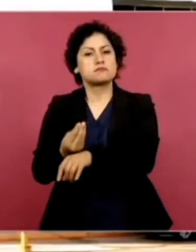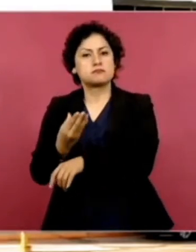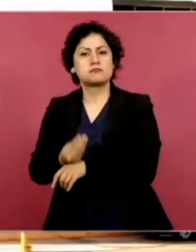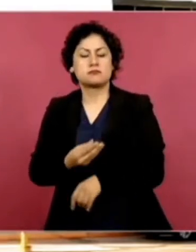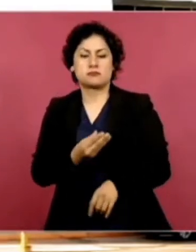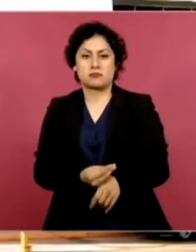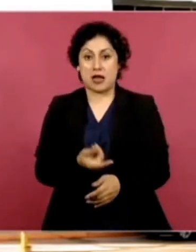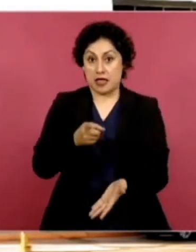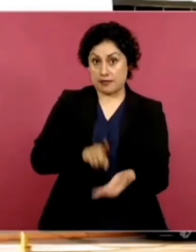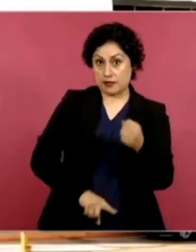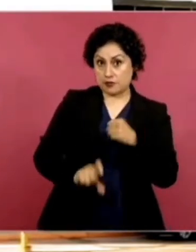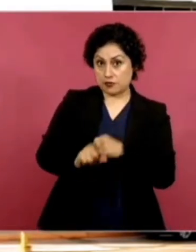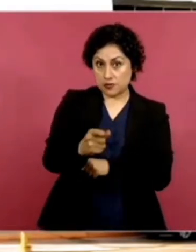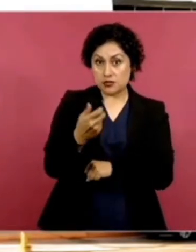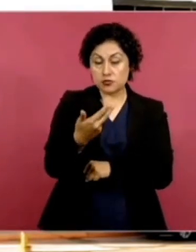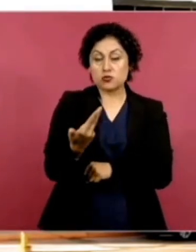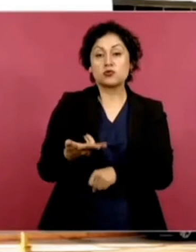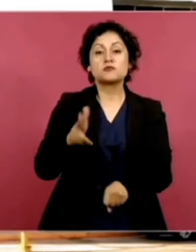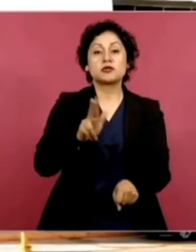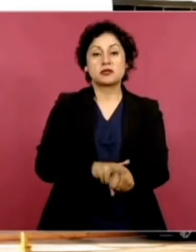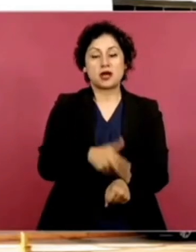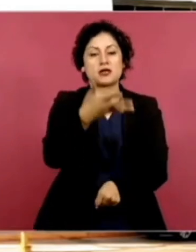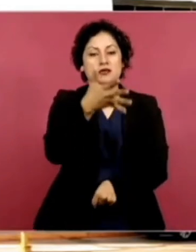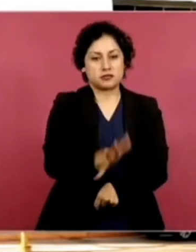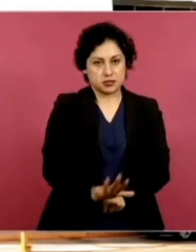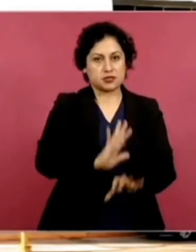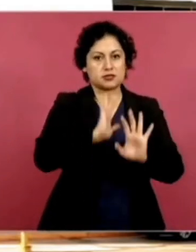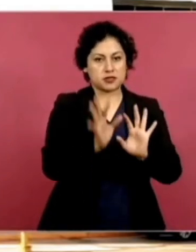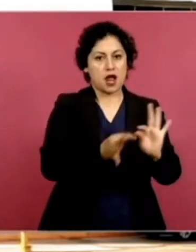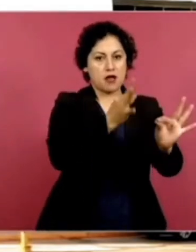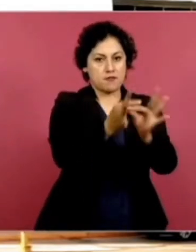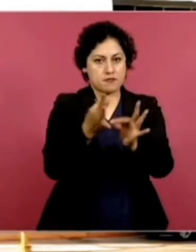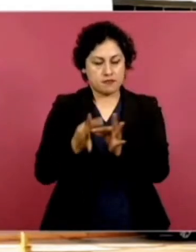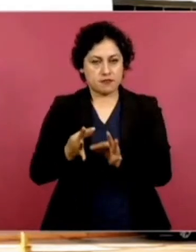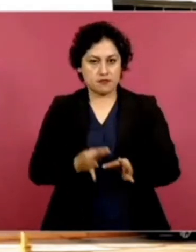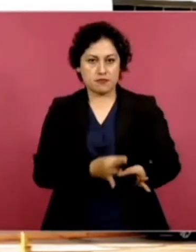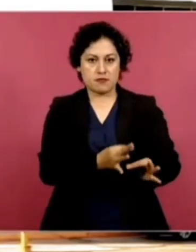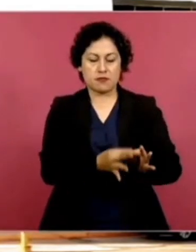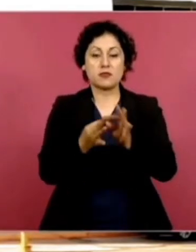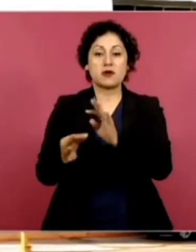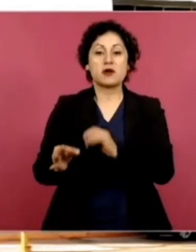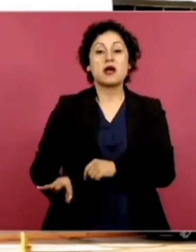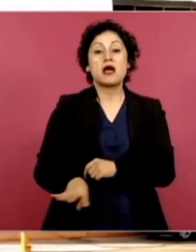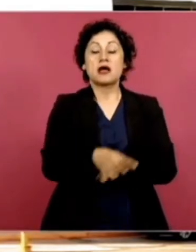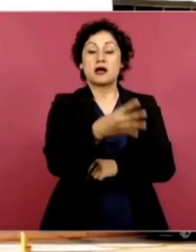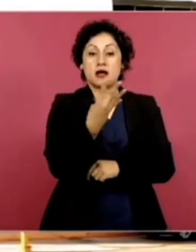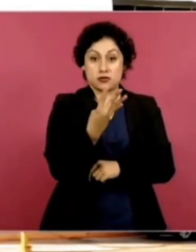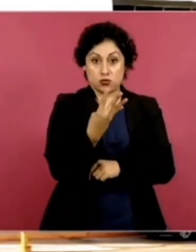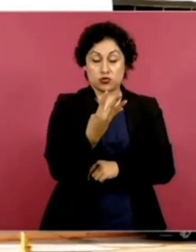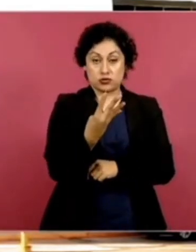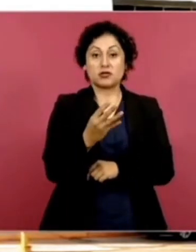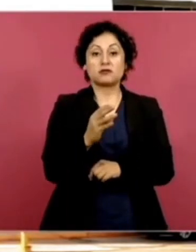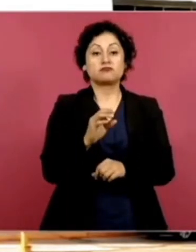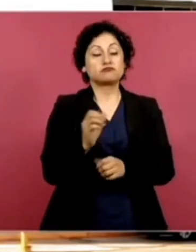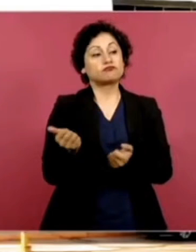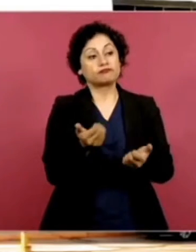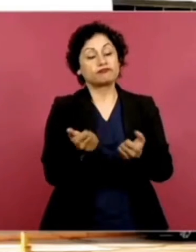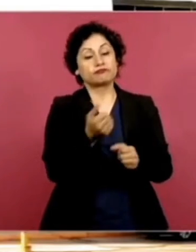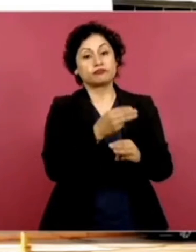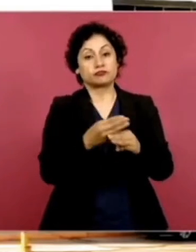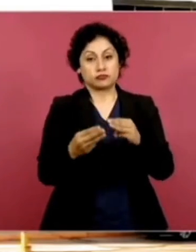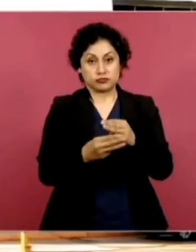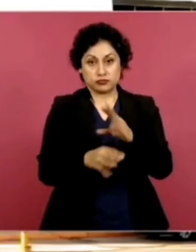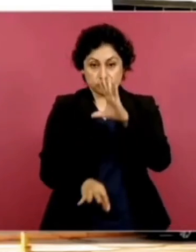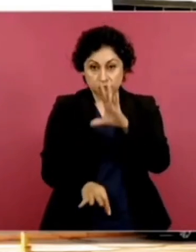10 de los 21 hospitales. Además, se ha adquirido equipo médico en 14 de 21 hospitales, particularmente en uno que es